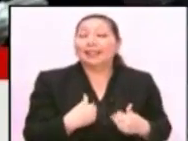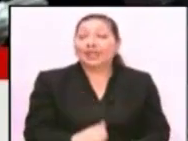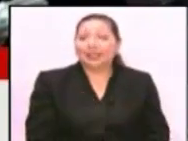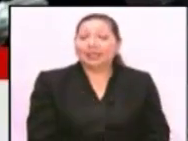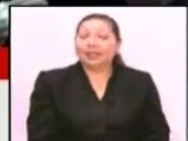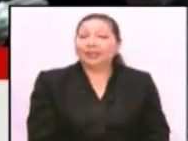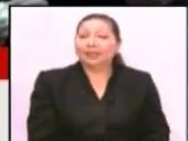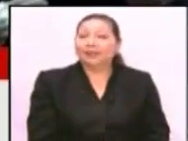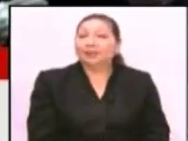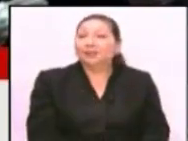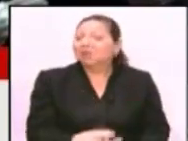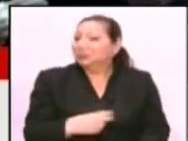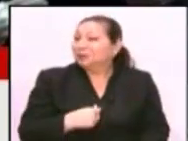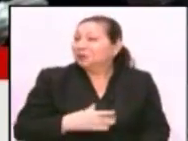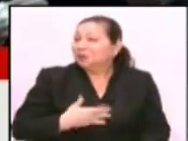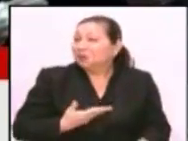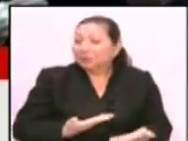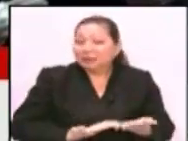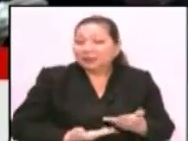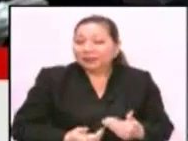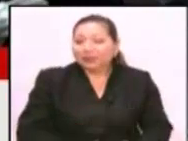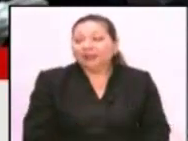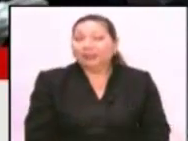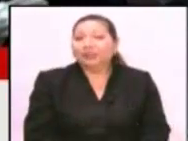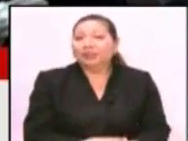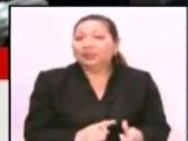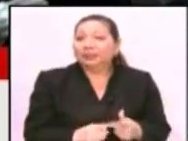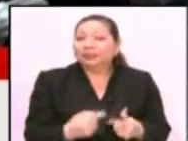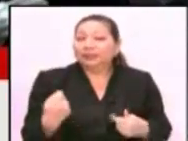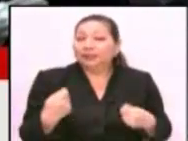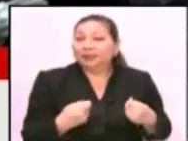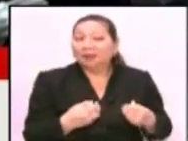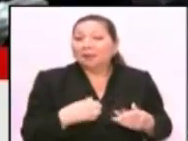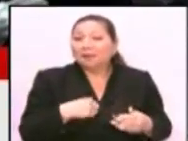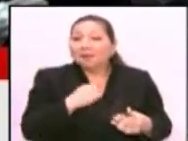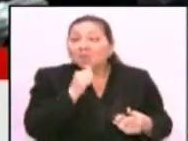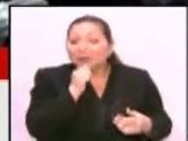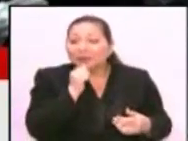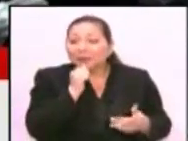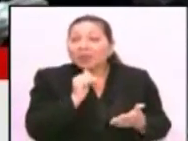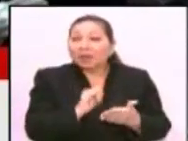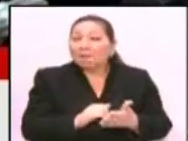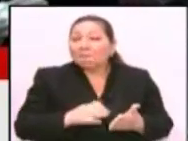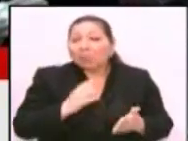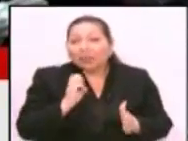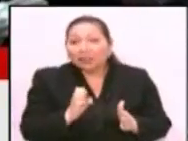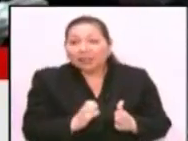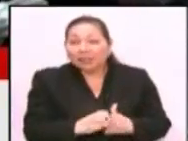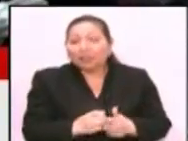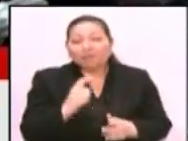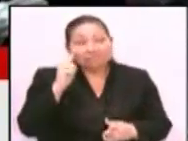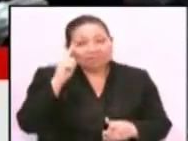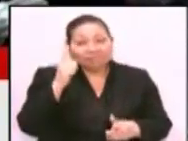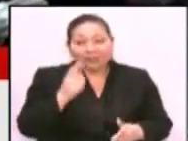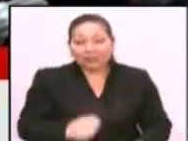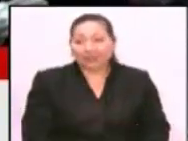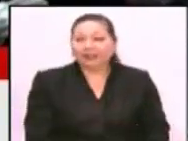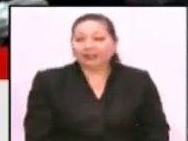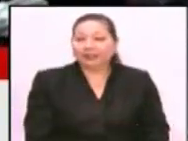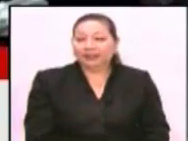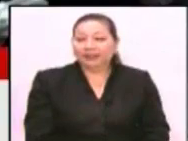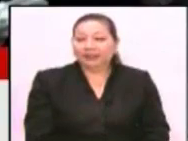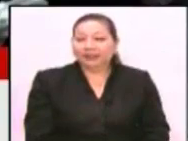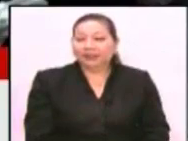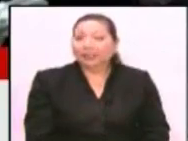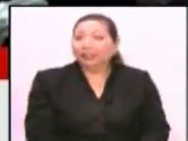el implementador va a decir, yo no puedo prefinanciarme. Entonces, un inversionista privado, que puede ser, por ejemplo, una fundación, va